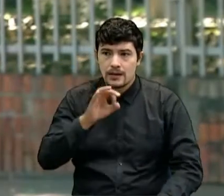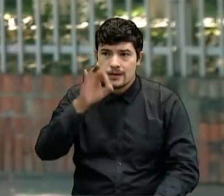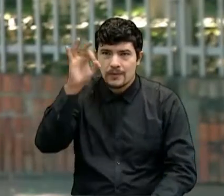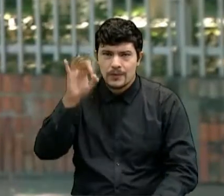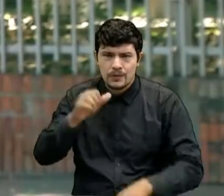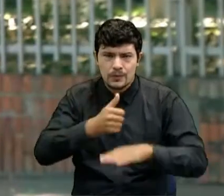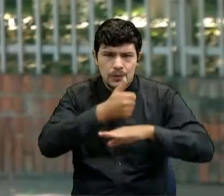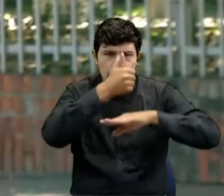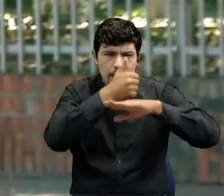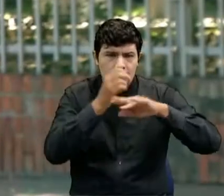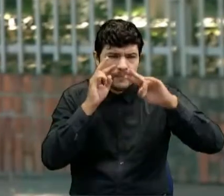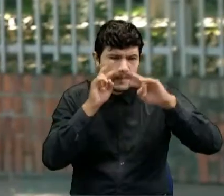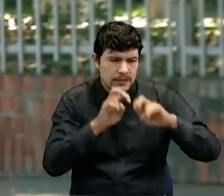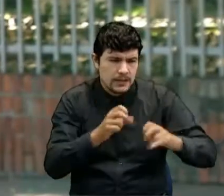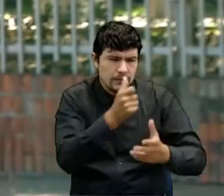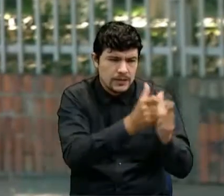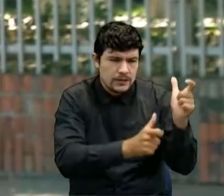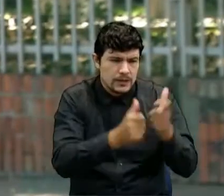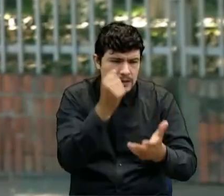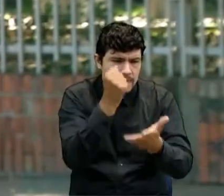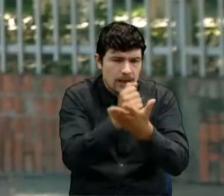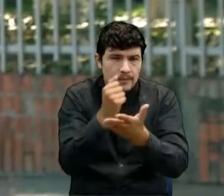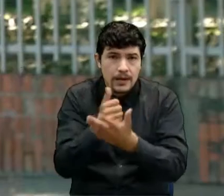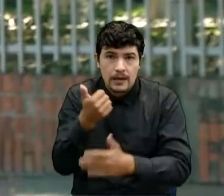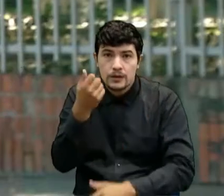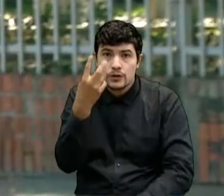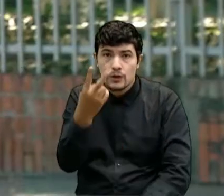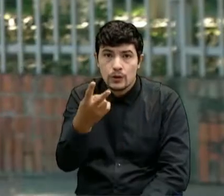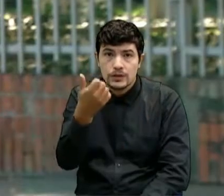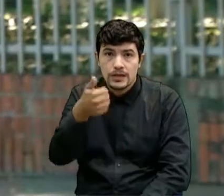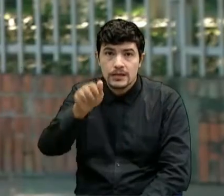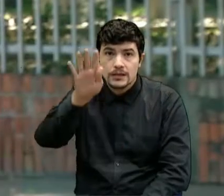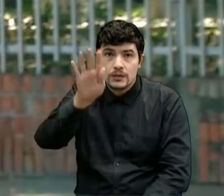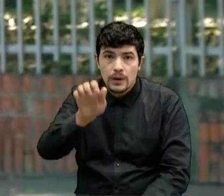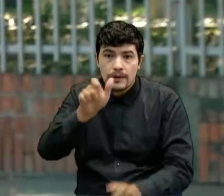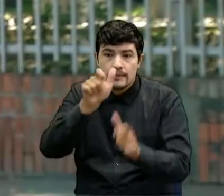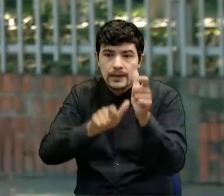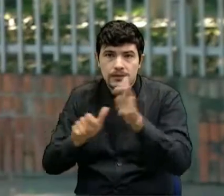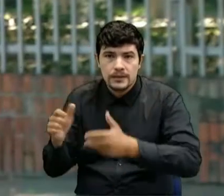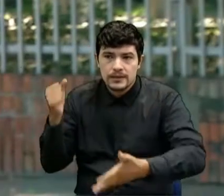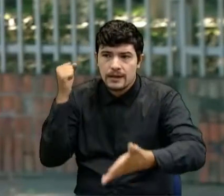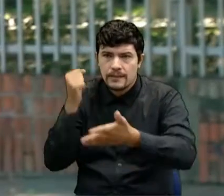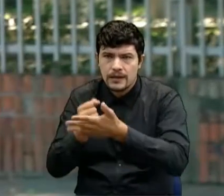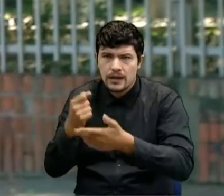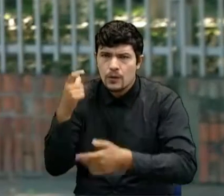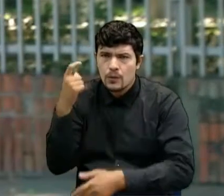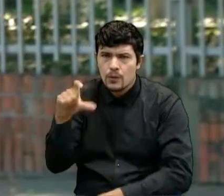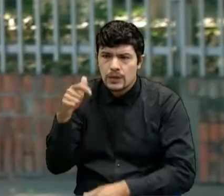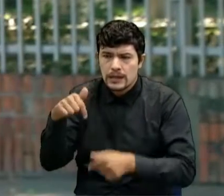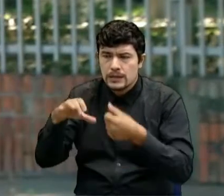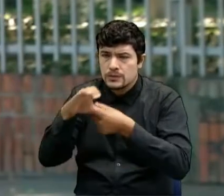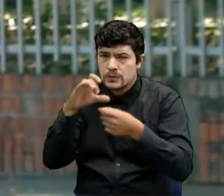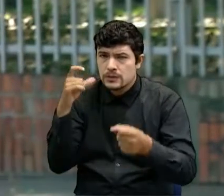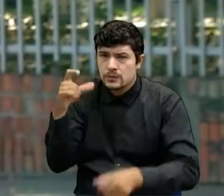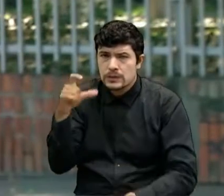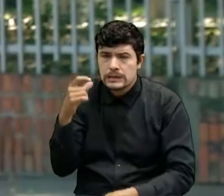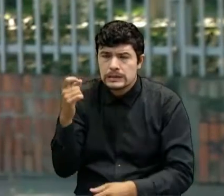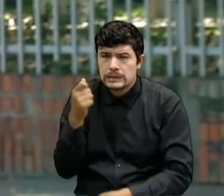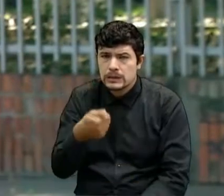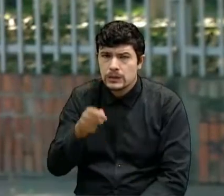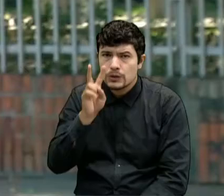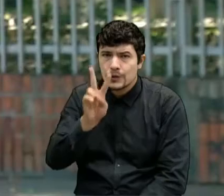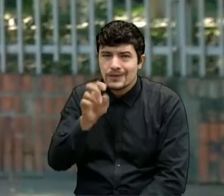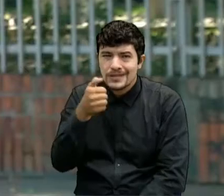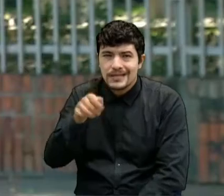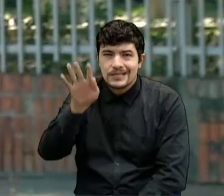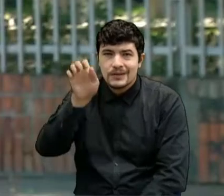de Colombia. 219 personas han sido asesinadas en Cúcuta durante los últimos meses, lo que preocupa a las autoridades, y también los